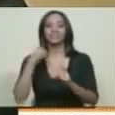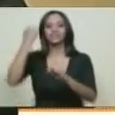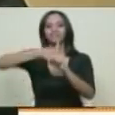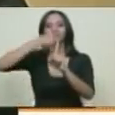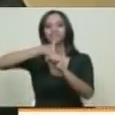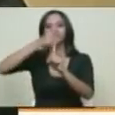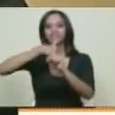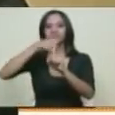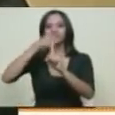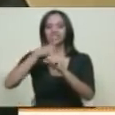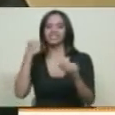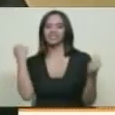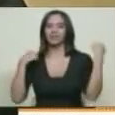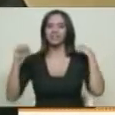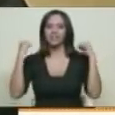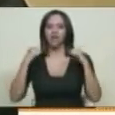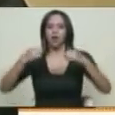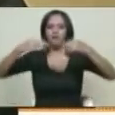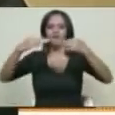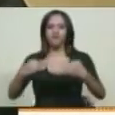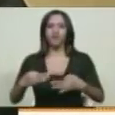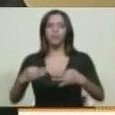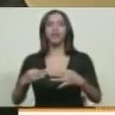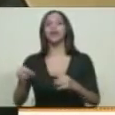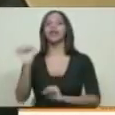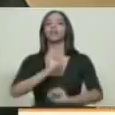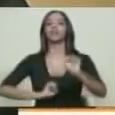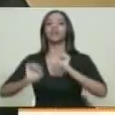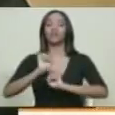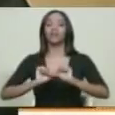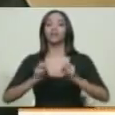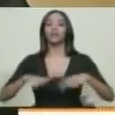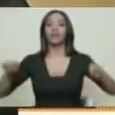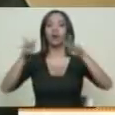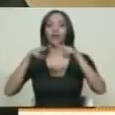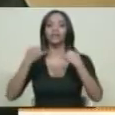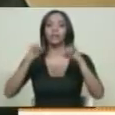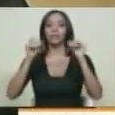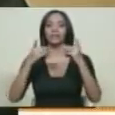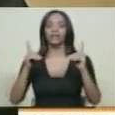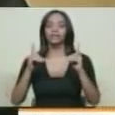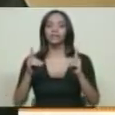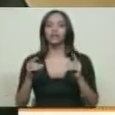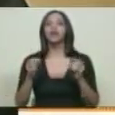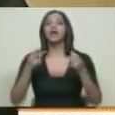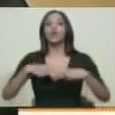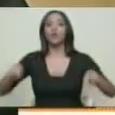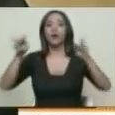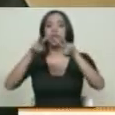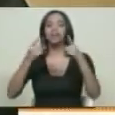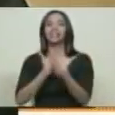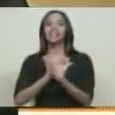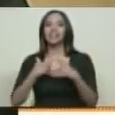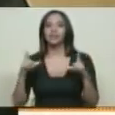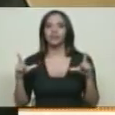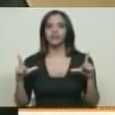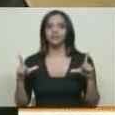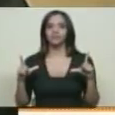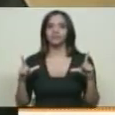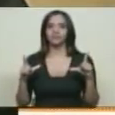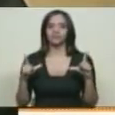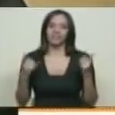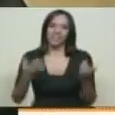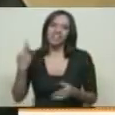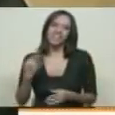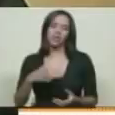y se mantiene firme en la defensa de unos valores de independencia, ¿no? Y unos valores de libertad que realmente yo me